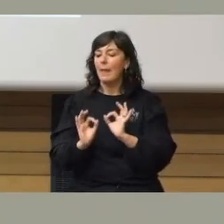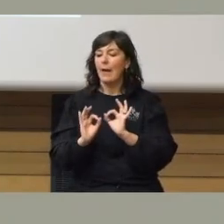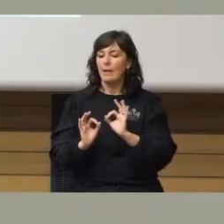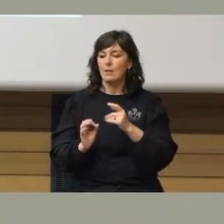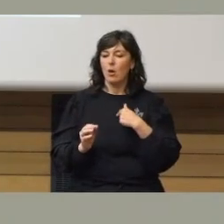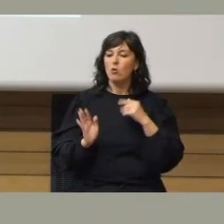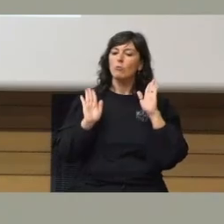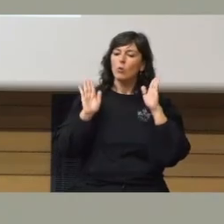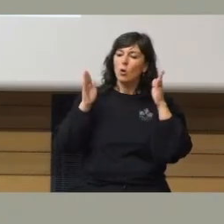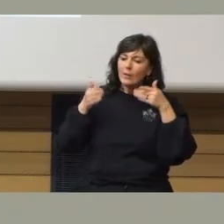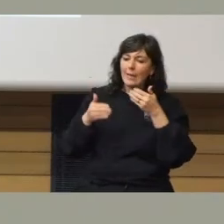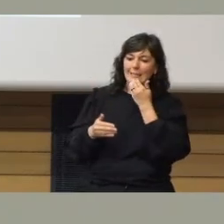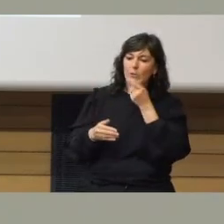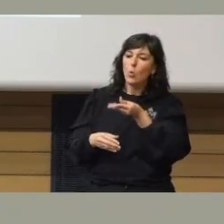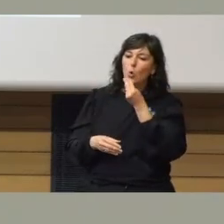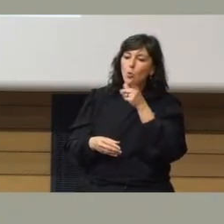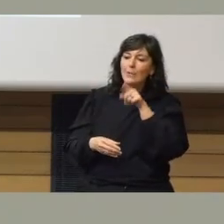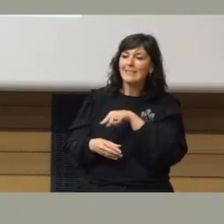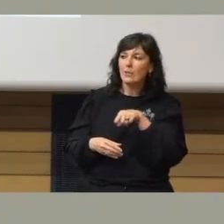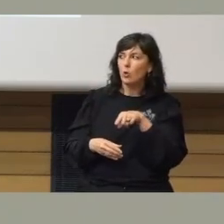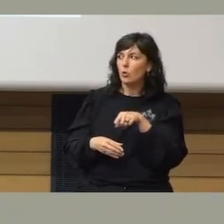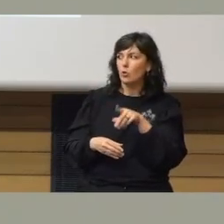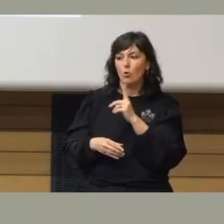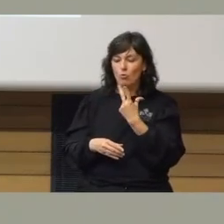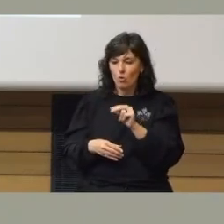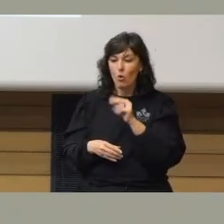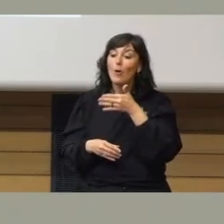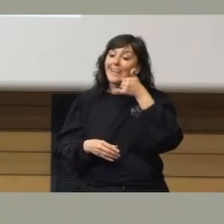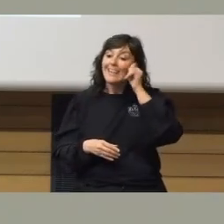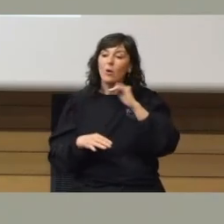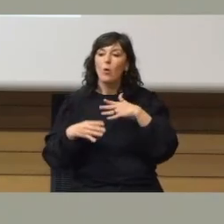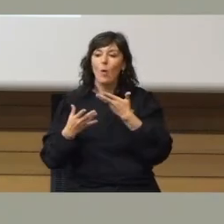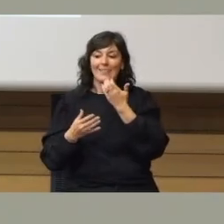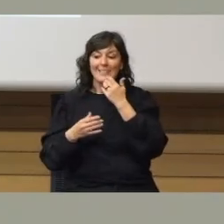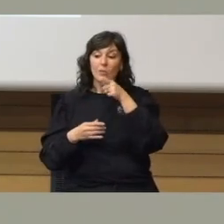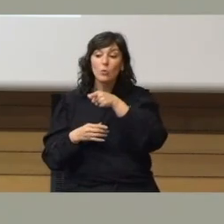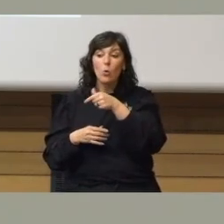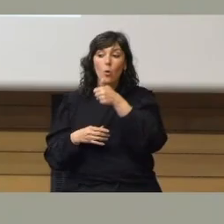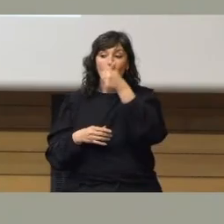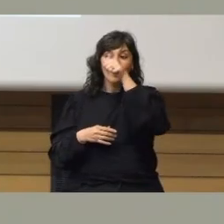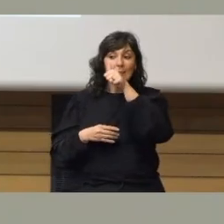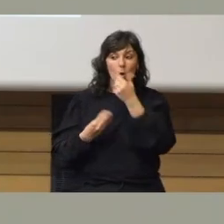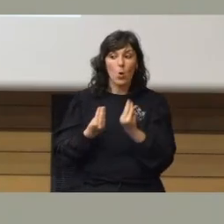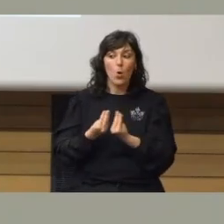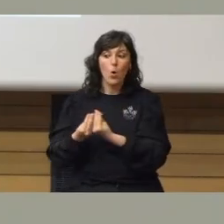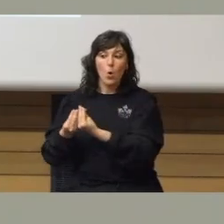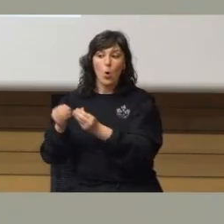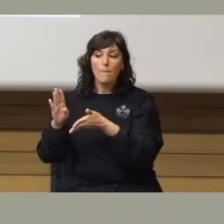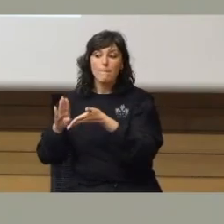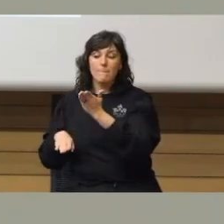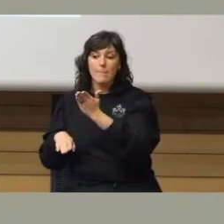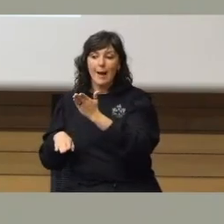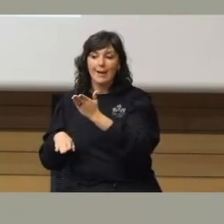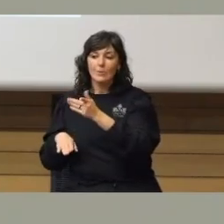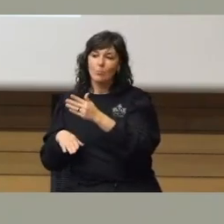consumiendo, porque el riesgo es que si te vas a la enfermería con este chico, has consumido éxtasis, estás muy afectiva, a lo mejor tienes una relación sexual no